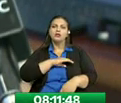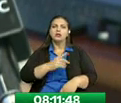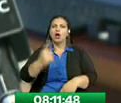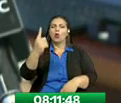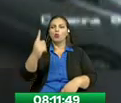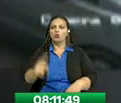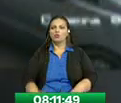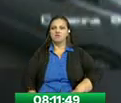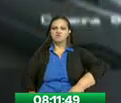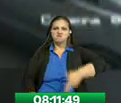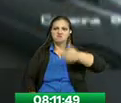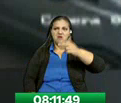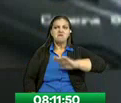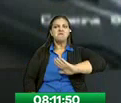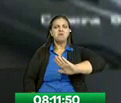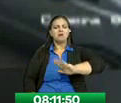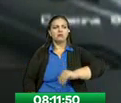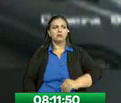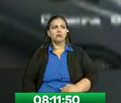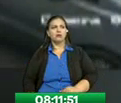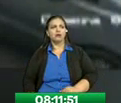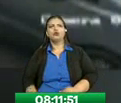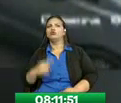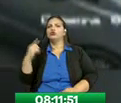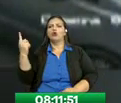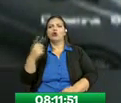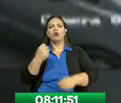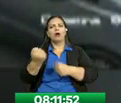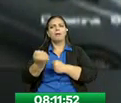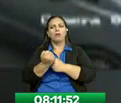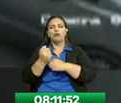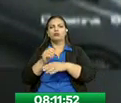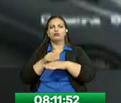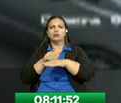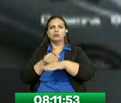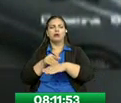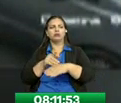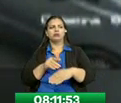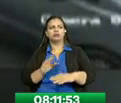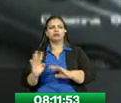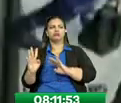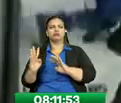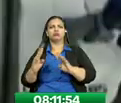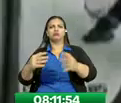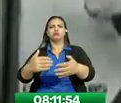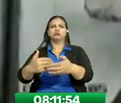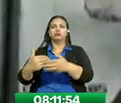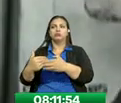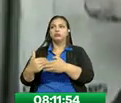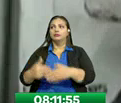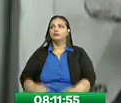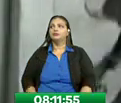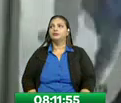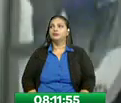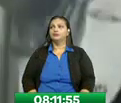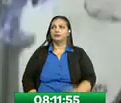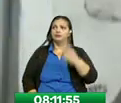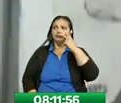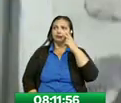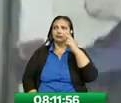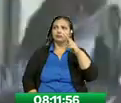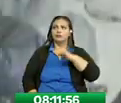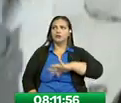del Estado. En el tema de inseguridad, sabe de los eventos cotidianos, que las directrices están dadas para atacar el robo a mano armada,